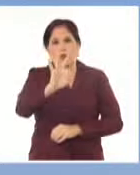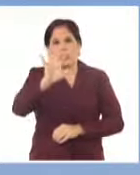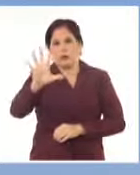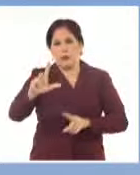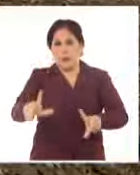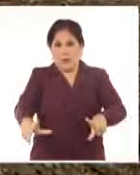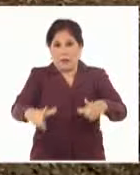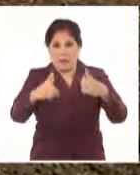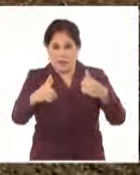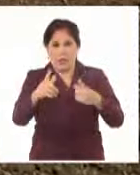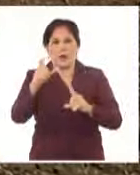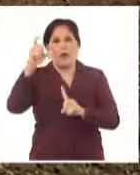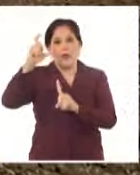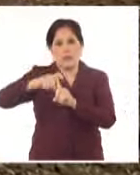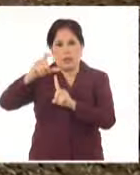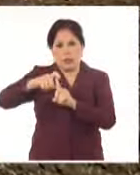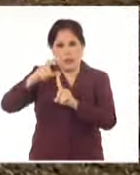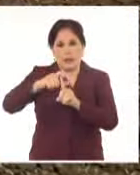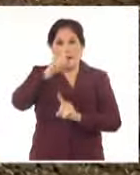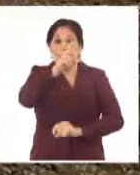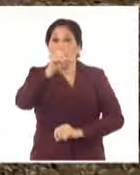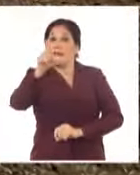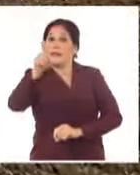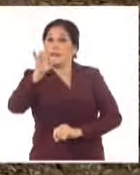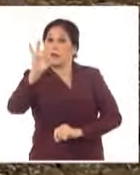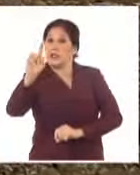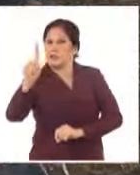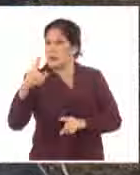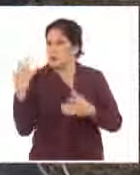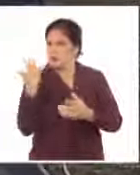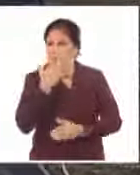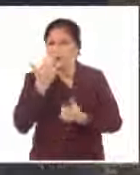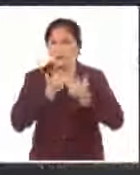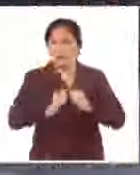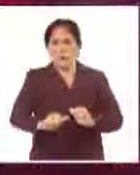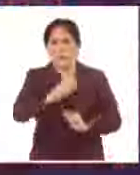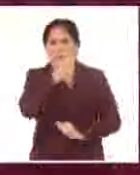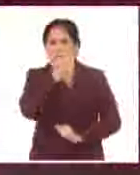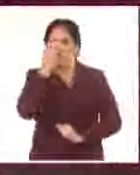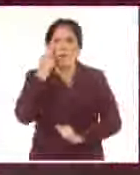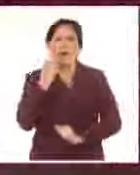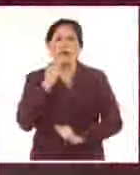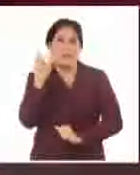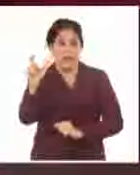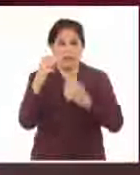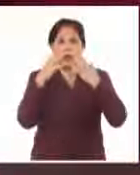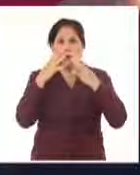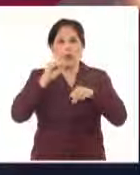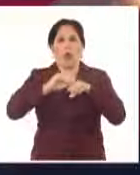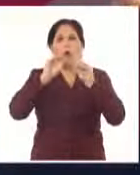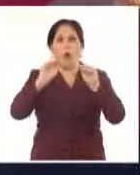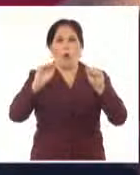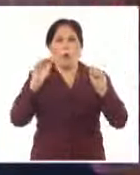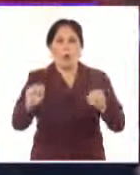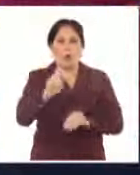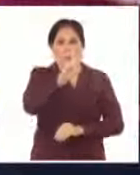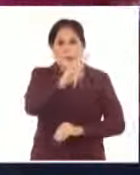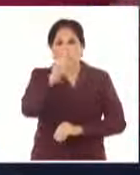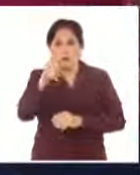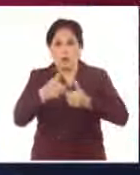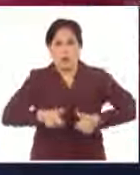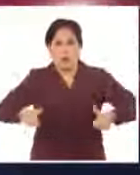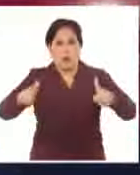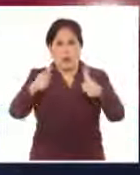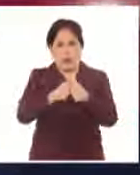aniversario de su organización y el 171 del natalicio de nuestro apóstol José Martí. La convocatoria al 22º Congreso de la